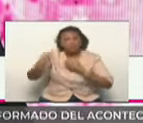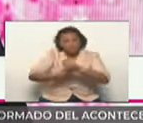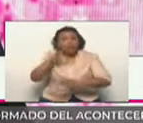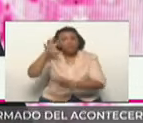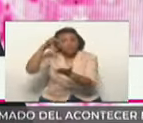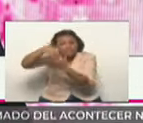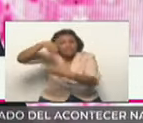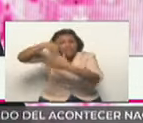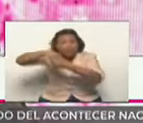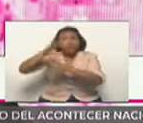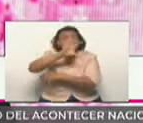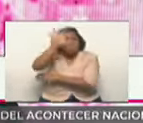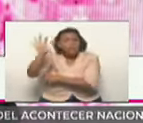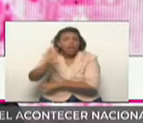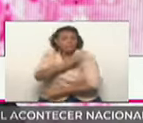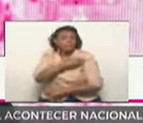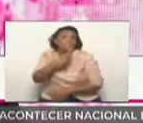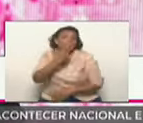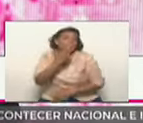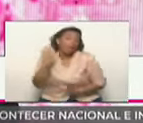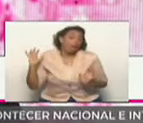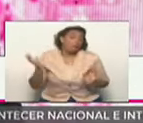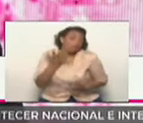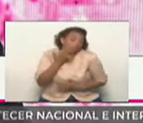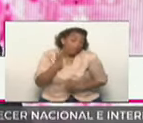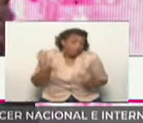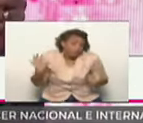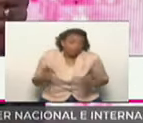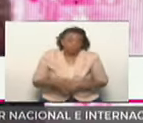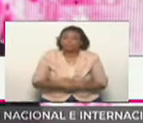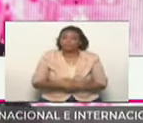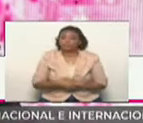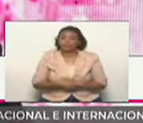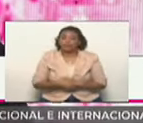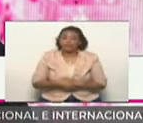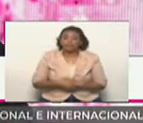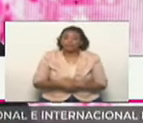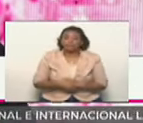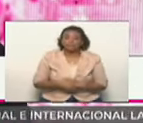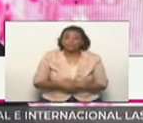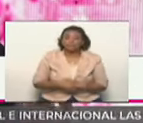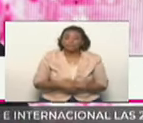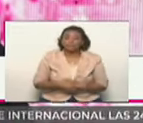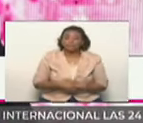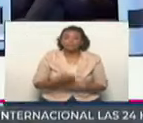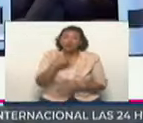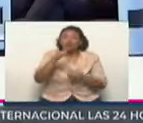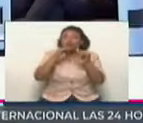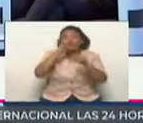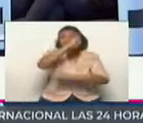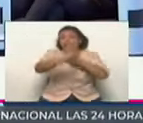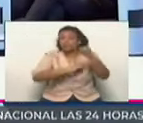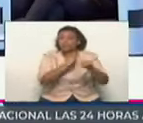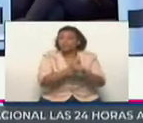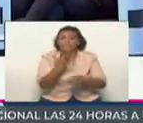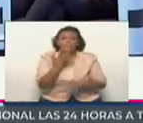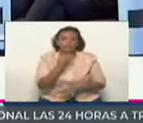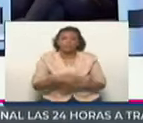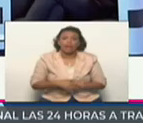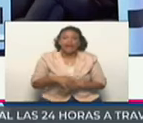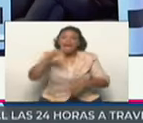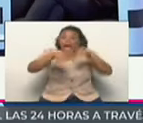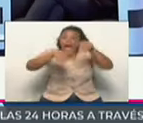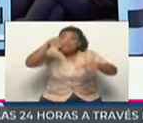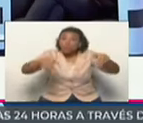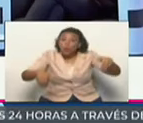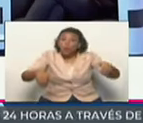país. Por ejemplo, te pongo un ejemplo ahorita. Está calientico. Noticia internacional. Las elecciones